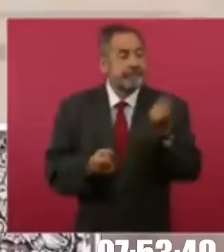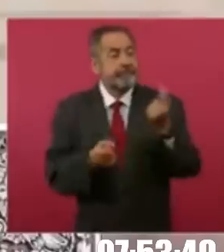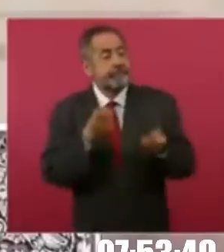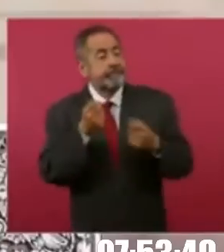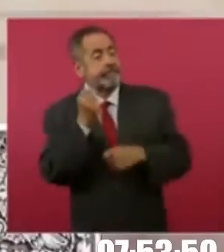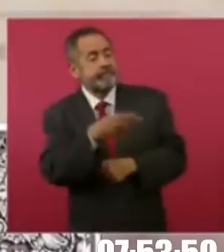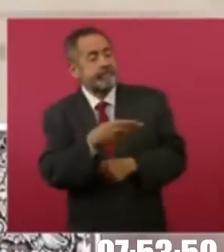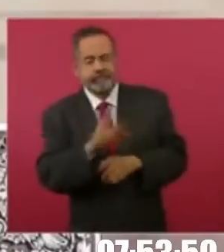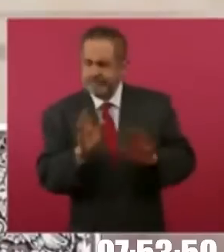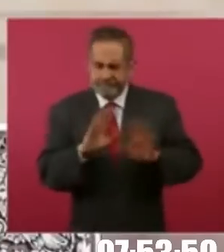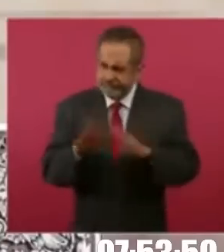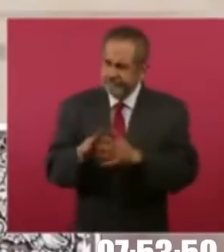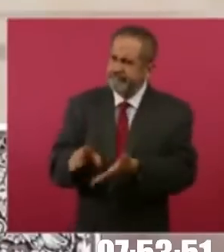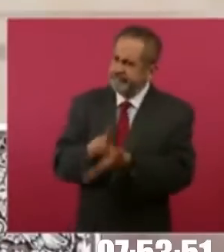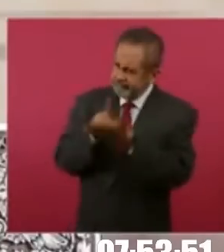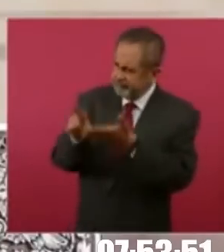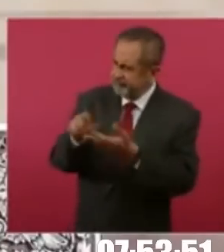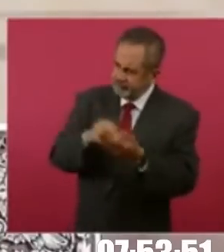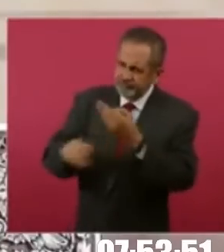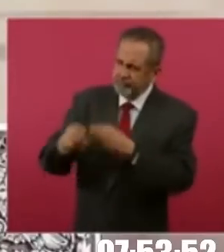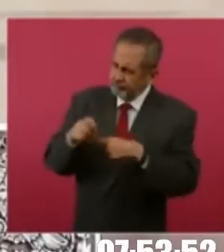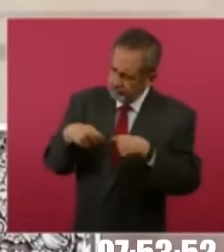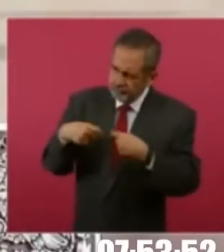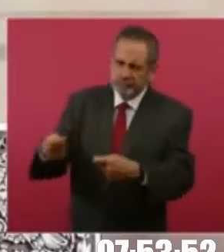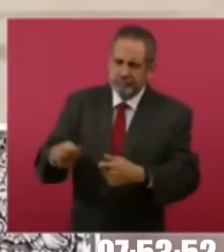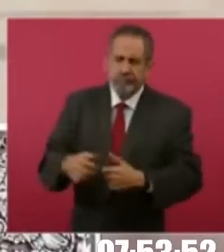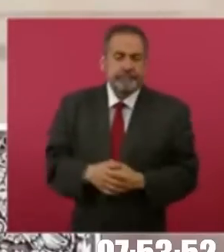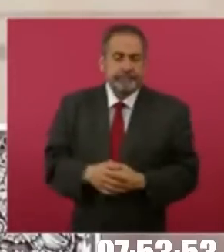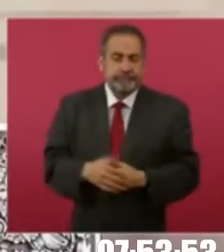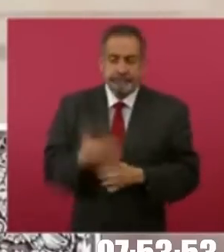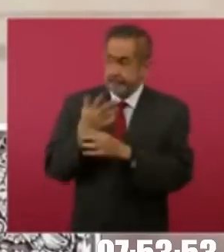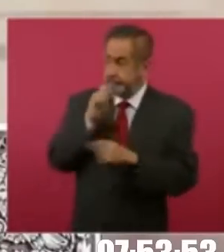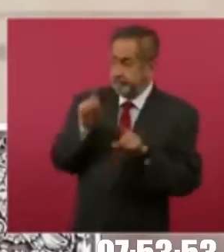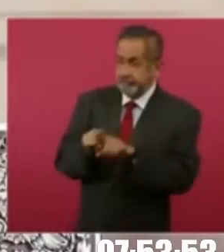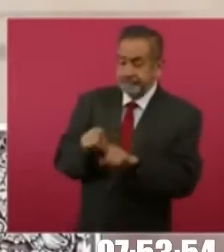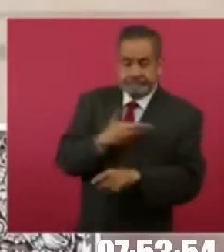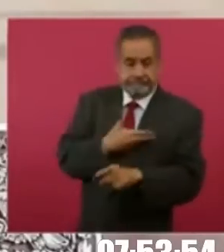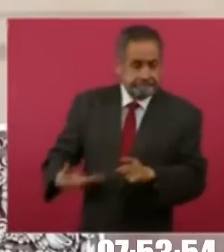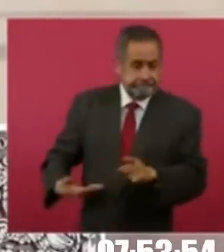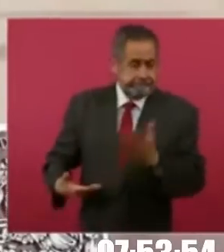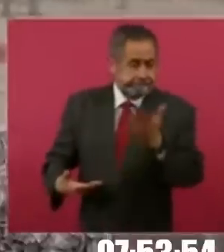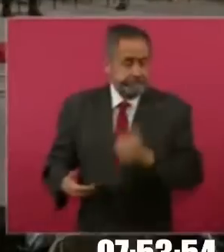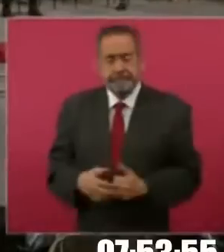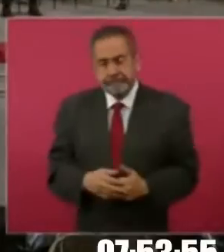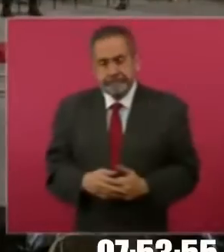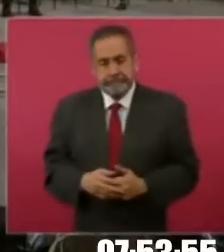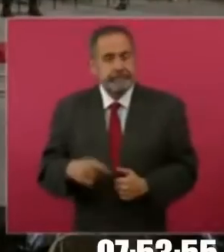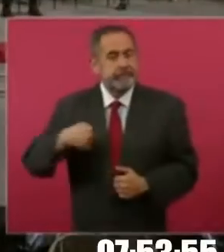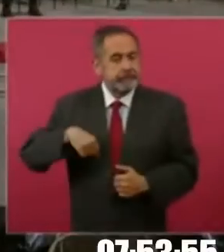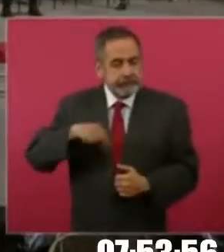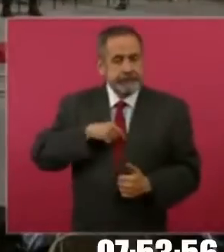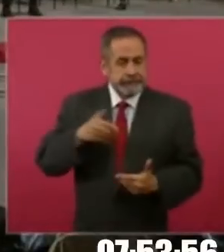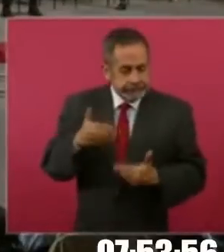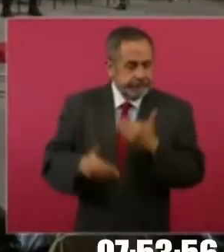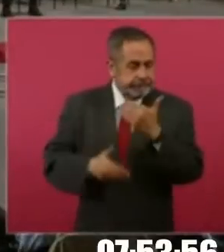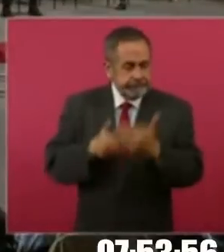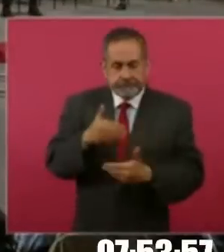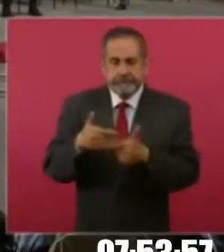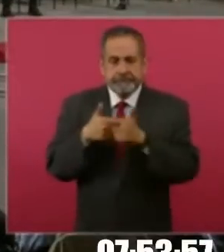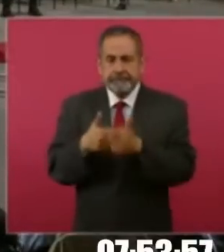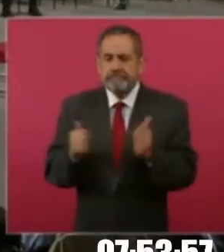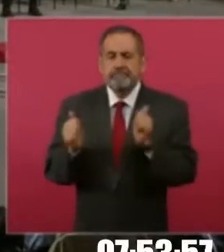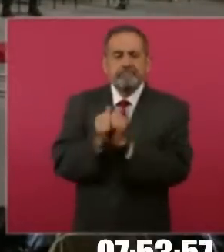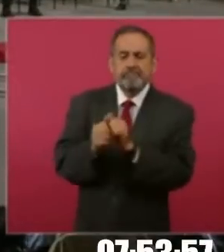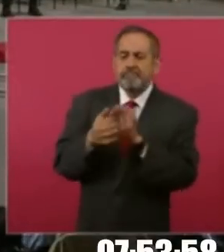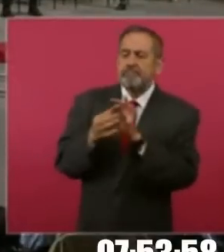privilegio como lo dice el presidente en ese camino es ir hemos avanzado de